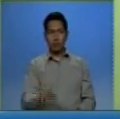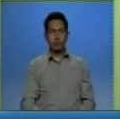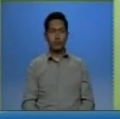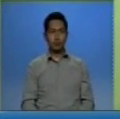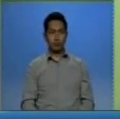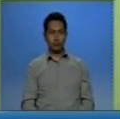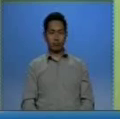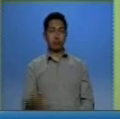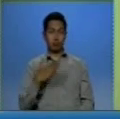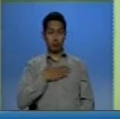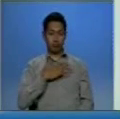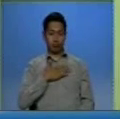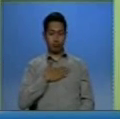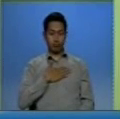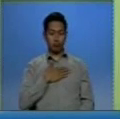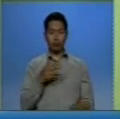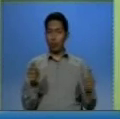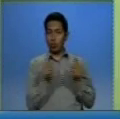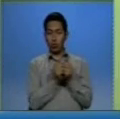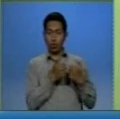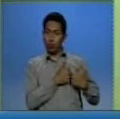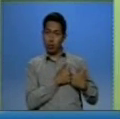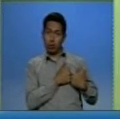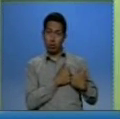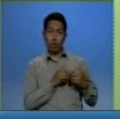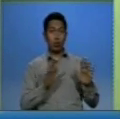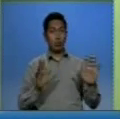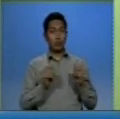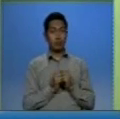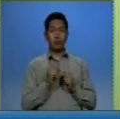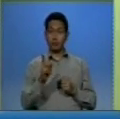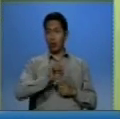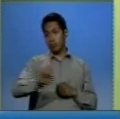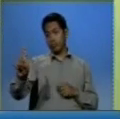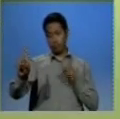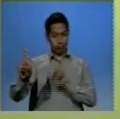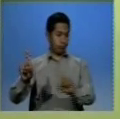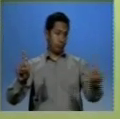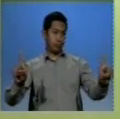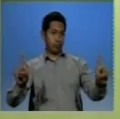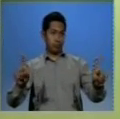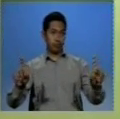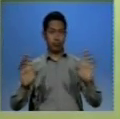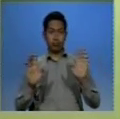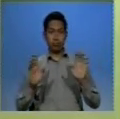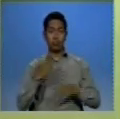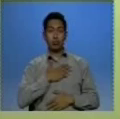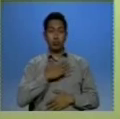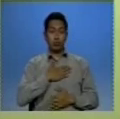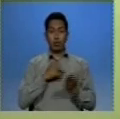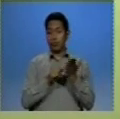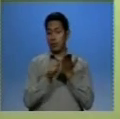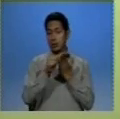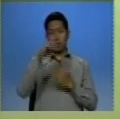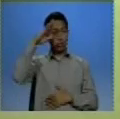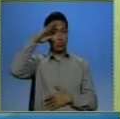mi compañero Carlos Pérez Guartambel, me mandaron por un lado y le mandaron a él a otro. Terminé en el Ministerio del